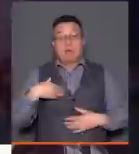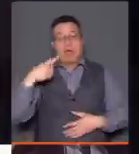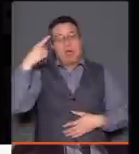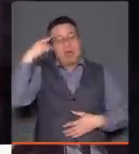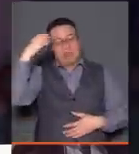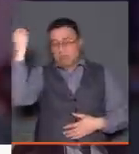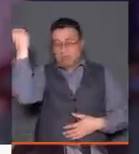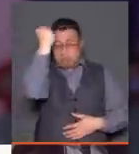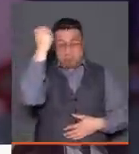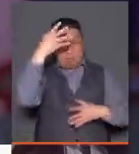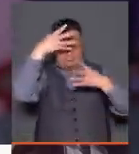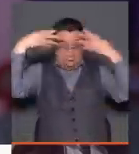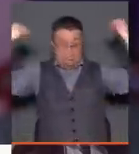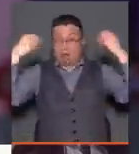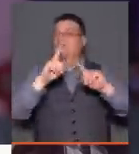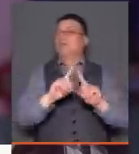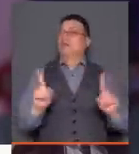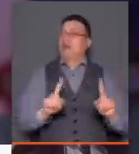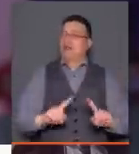esta herida